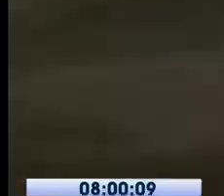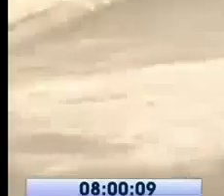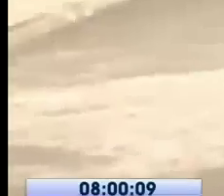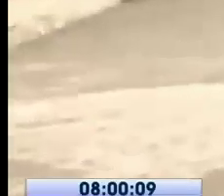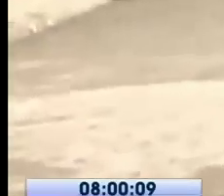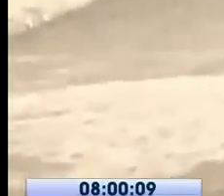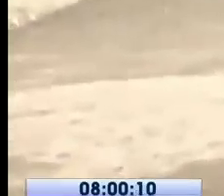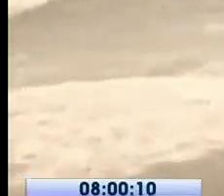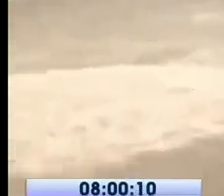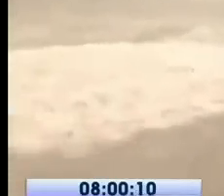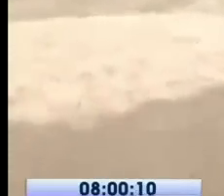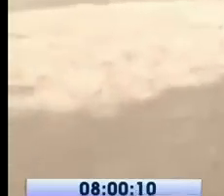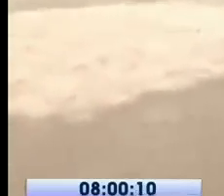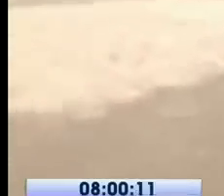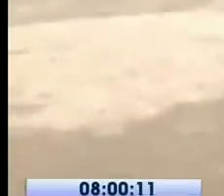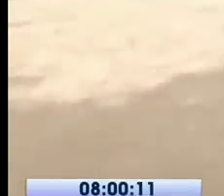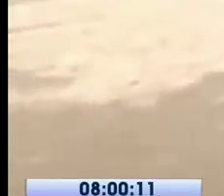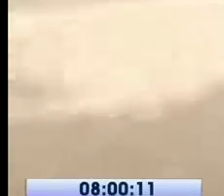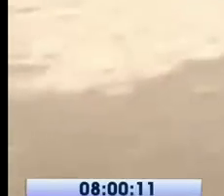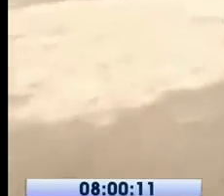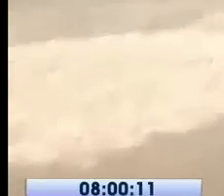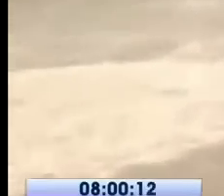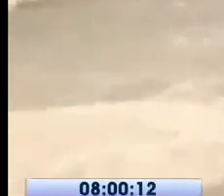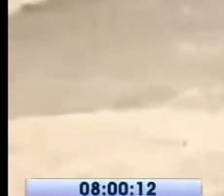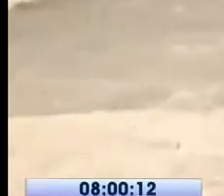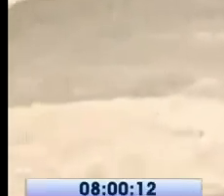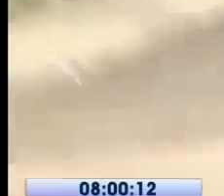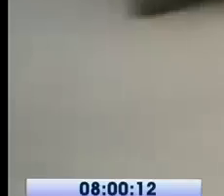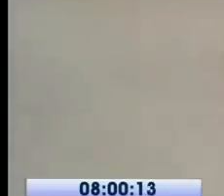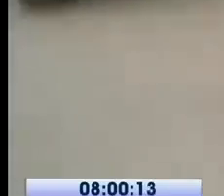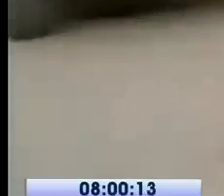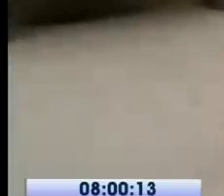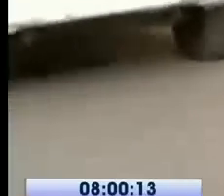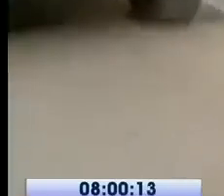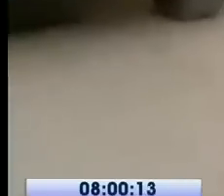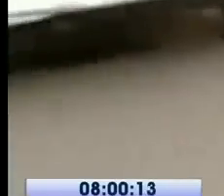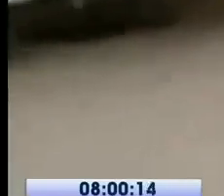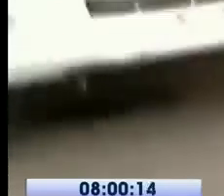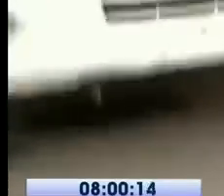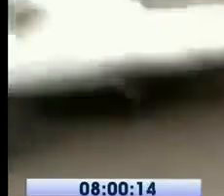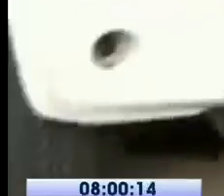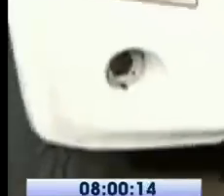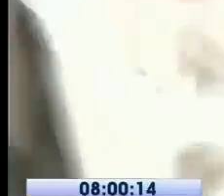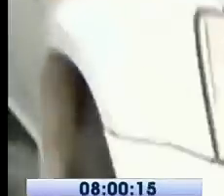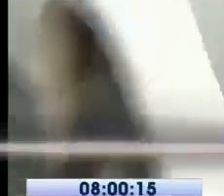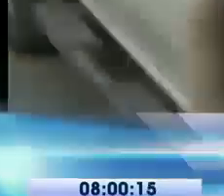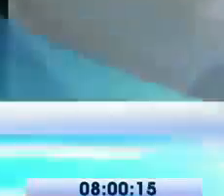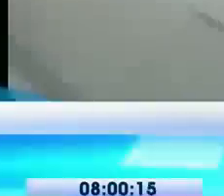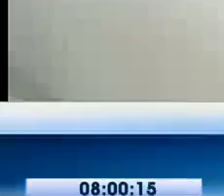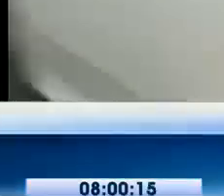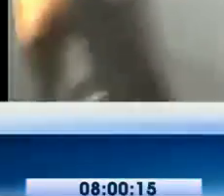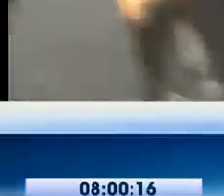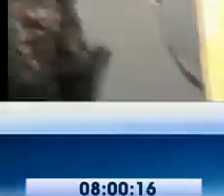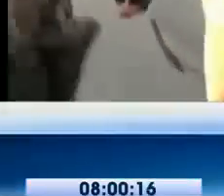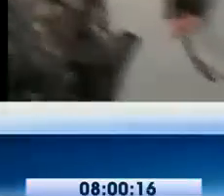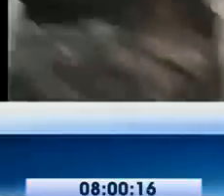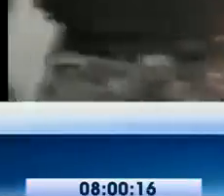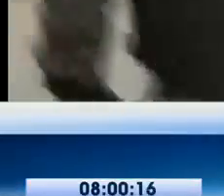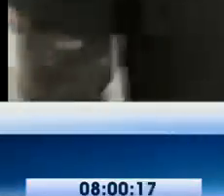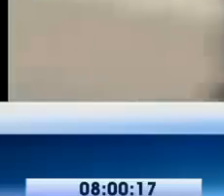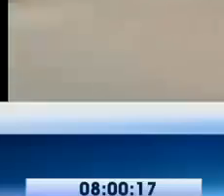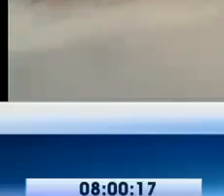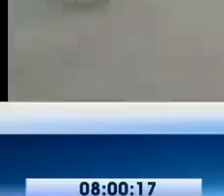Nuevo golpe al tráfico de droga. La policía antinarcóticos decomisó más de 800 kilos